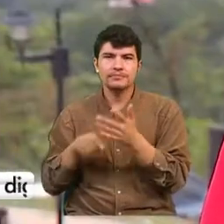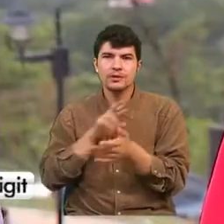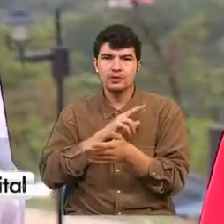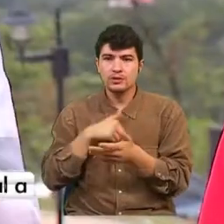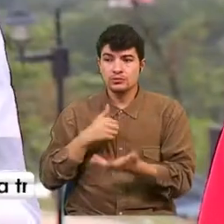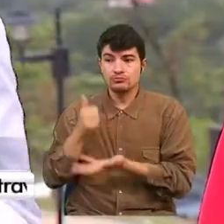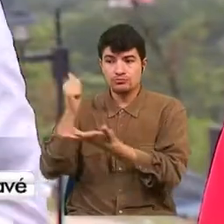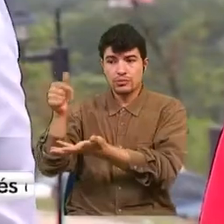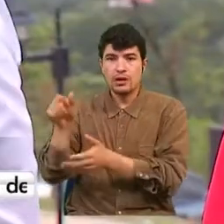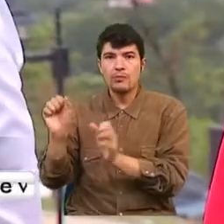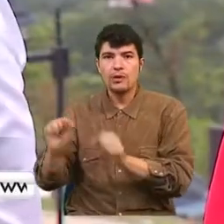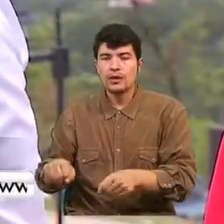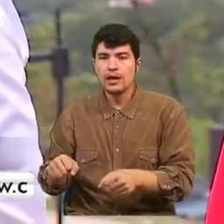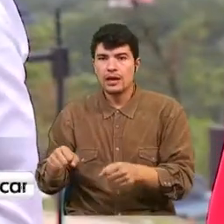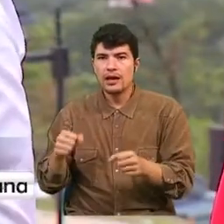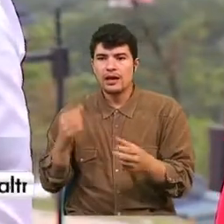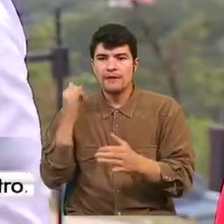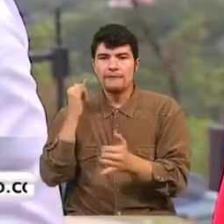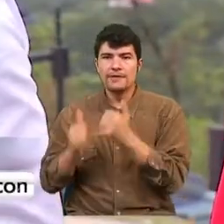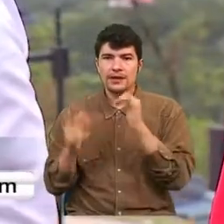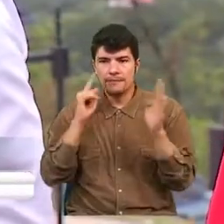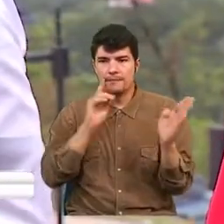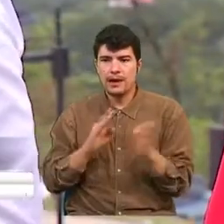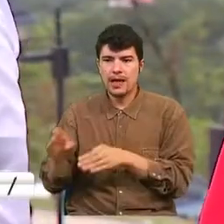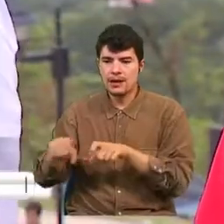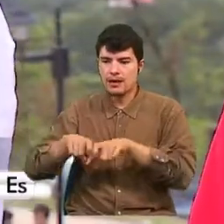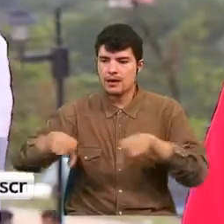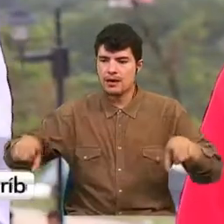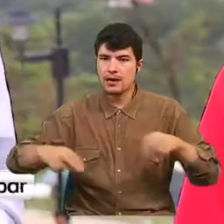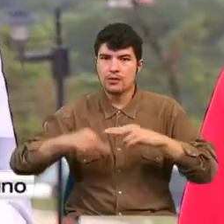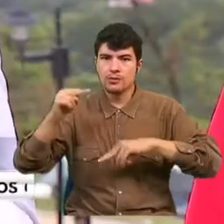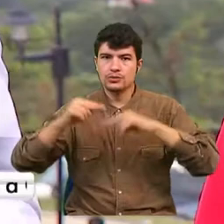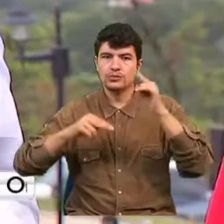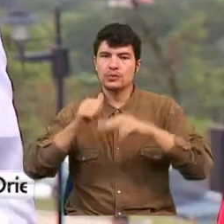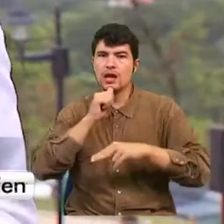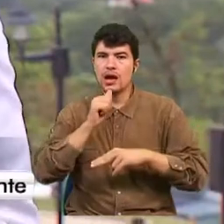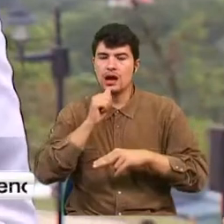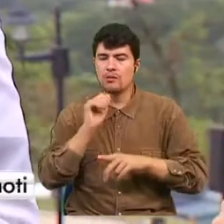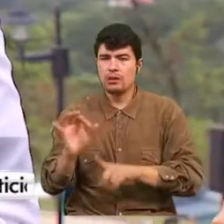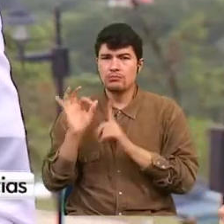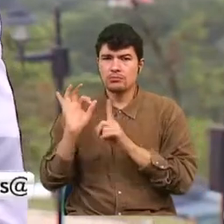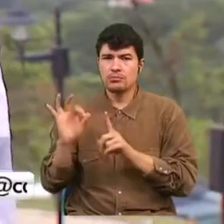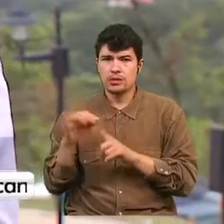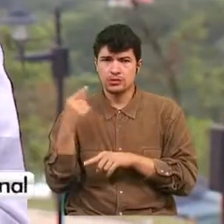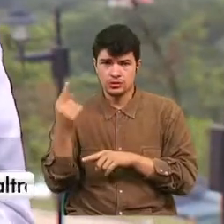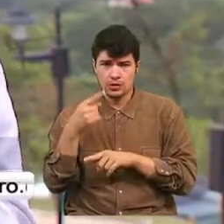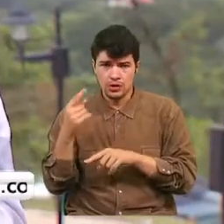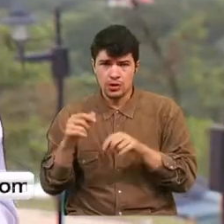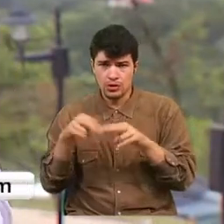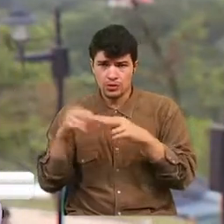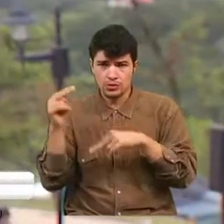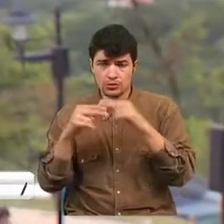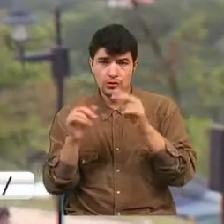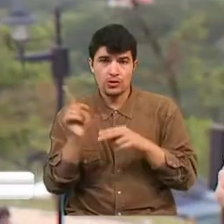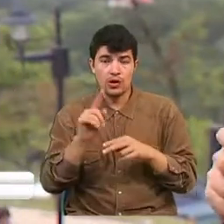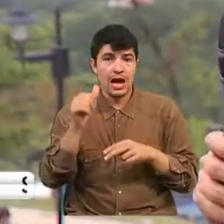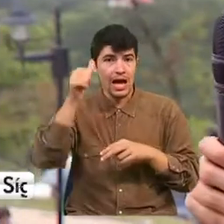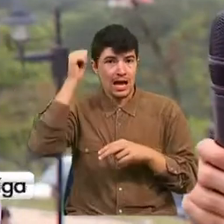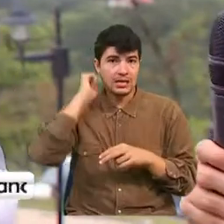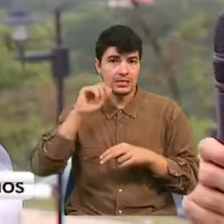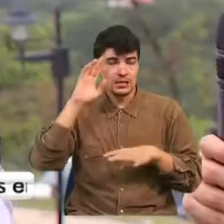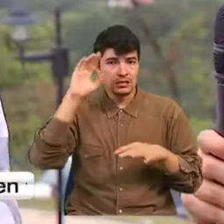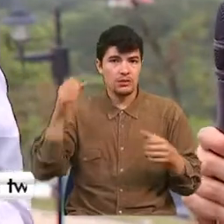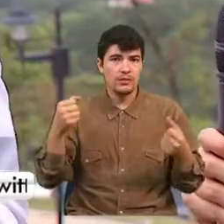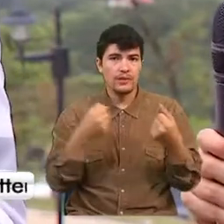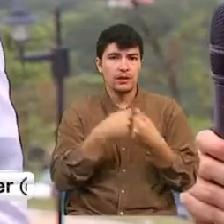unos recursos para terminar un plan maestro de alcantarillado. Y no solamente fueron obras de infraestructura, también le entregamos ayer un convenio con el señor